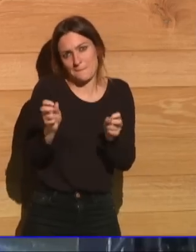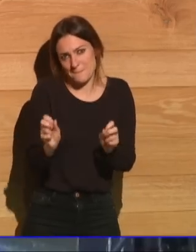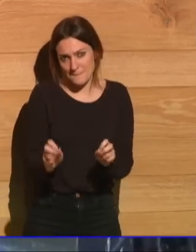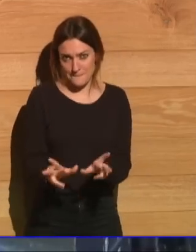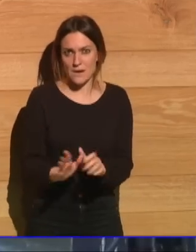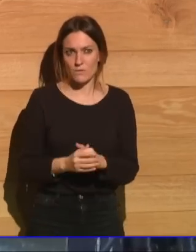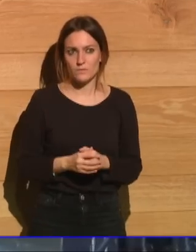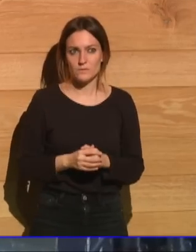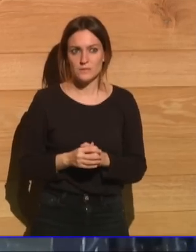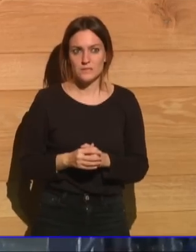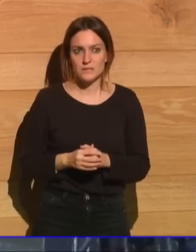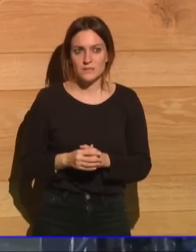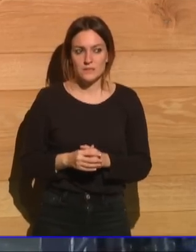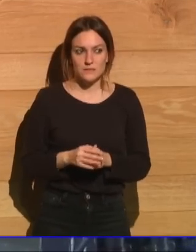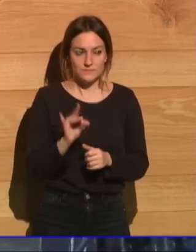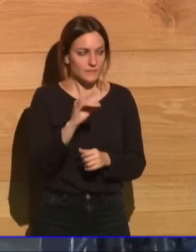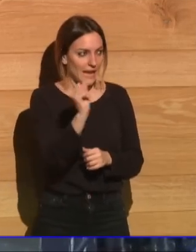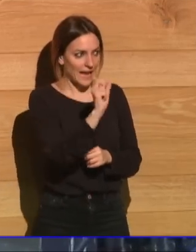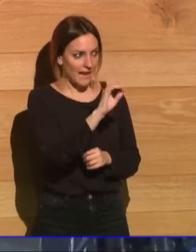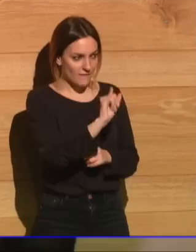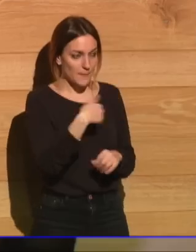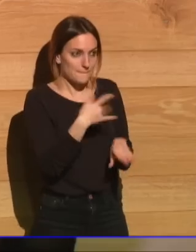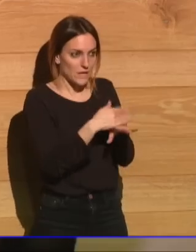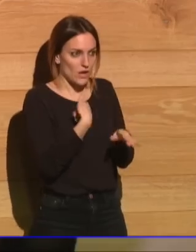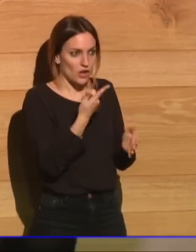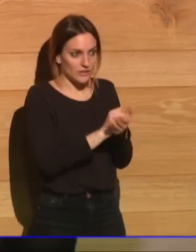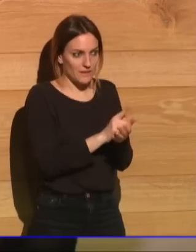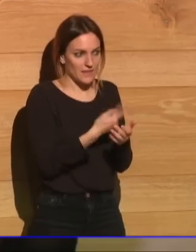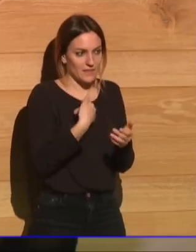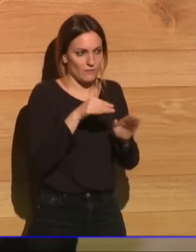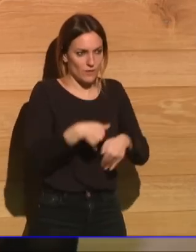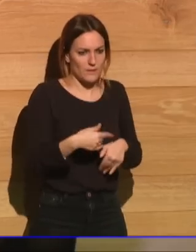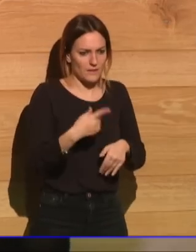cuando... Pero- Sí, Javi. Perdonad que vuelva a Fame.